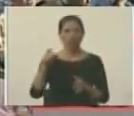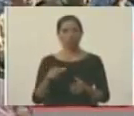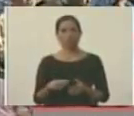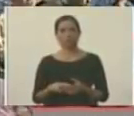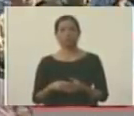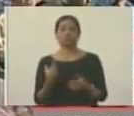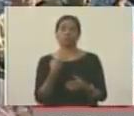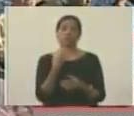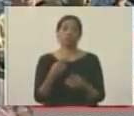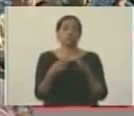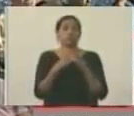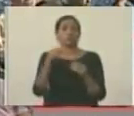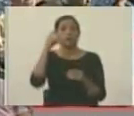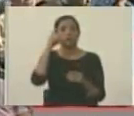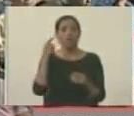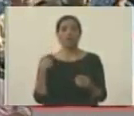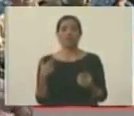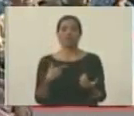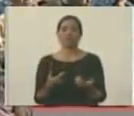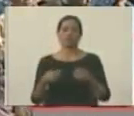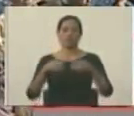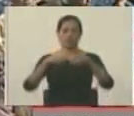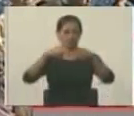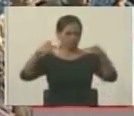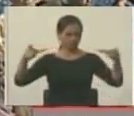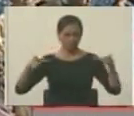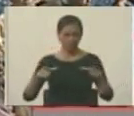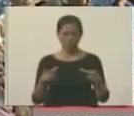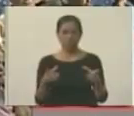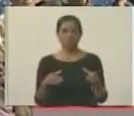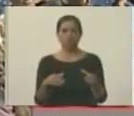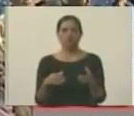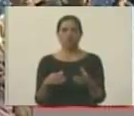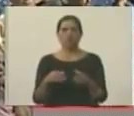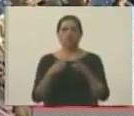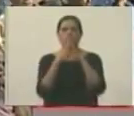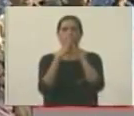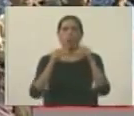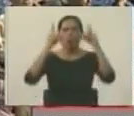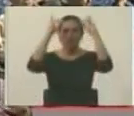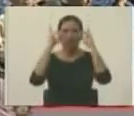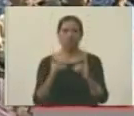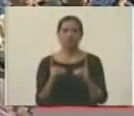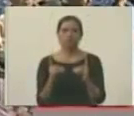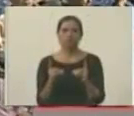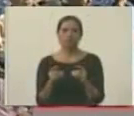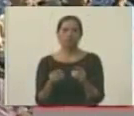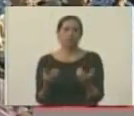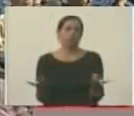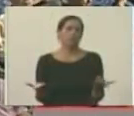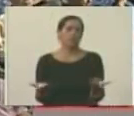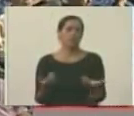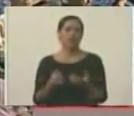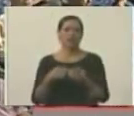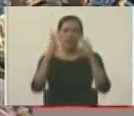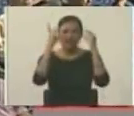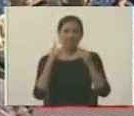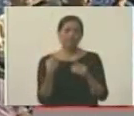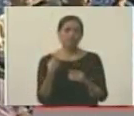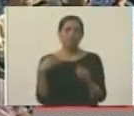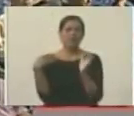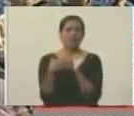Cuando él dice todos los días que tiene sobre la mesa de su despacho todas las opciones, esa era la opción principal de ataque que